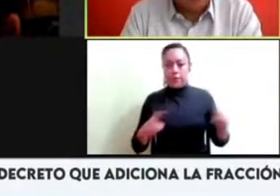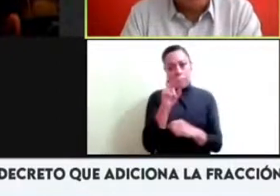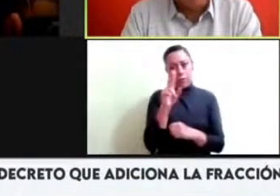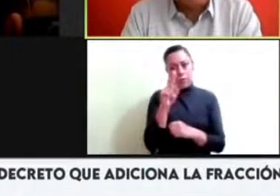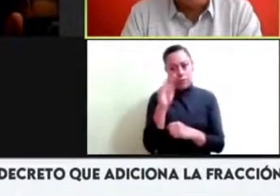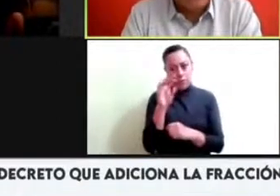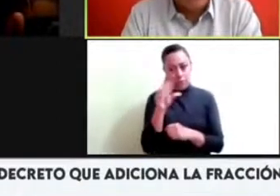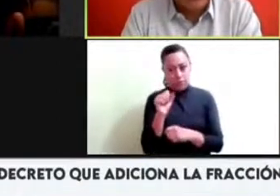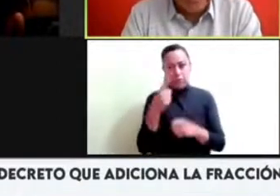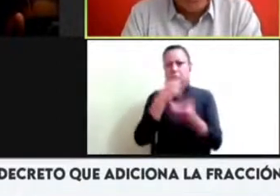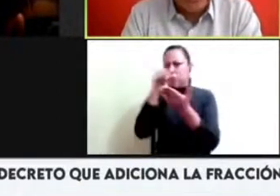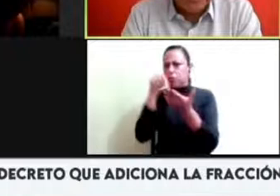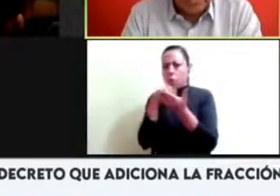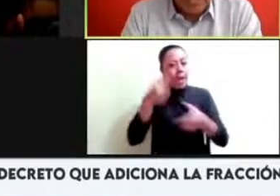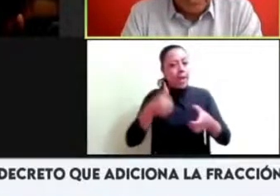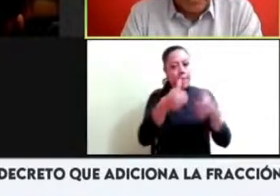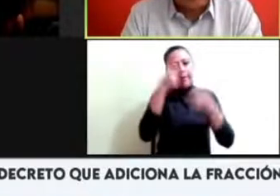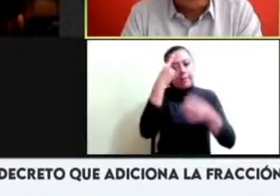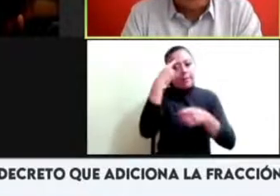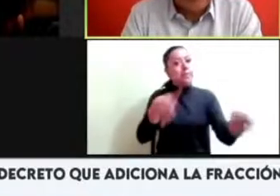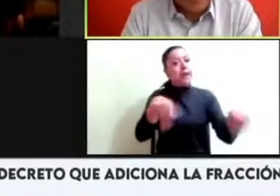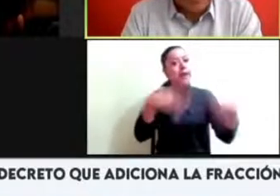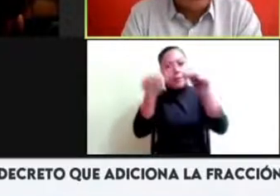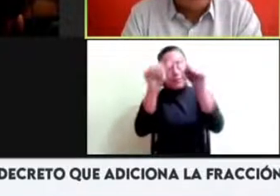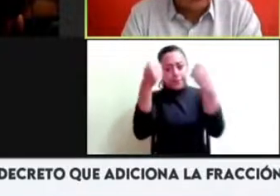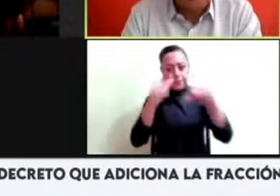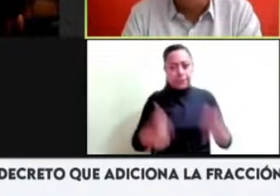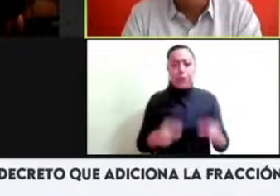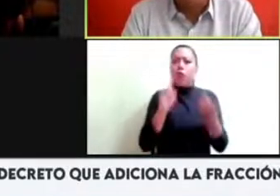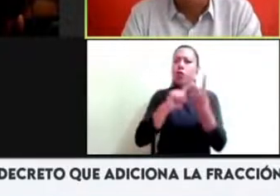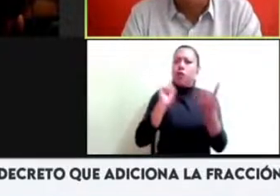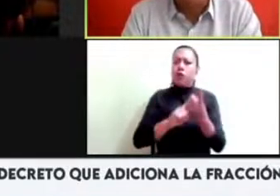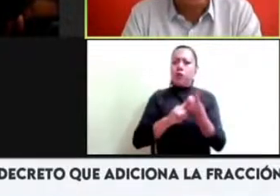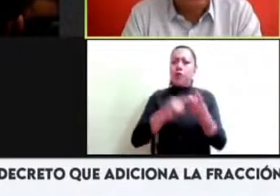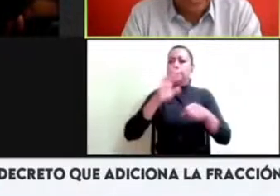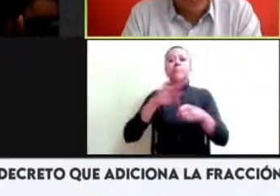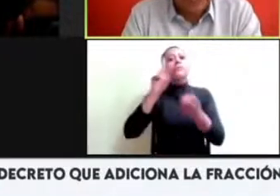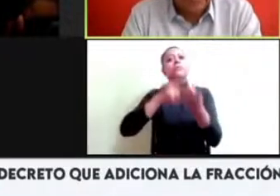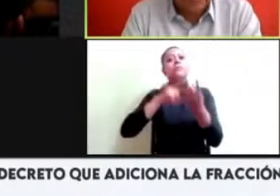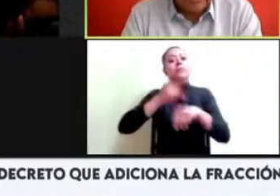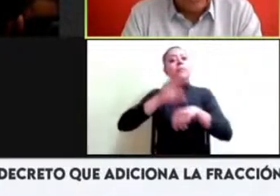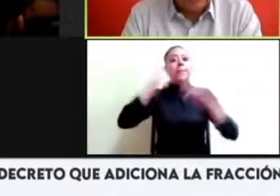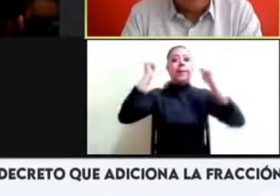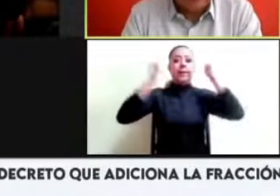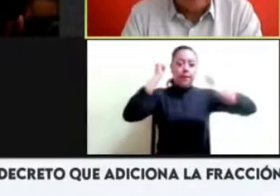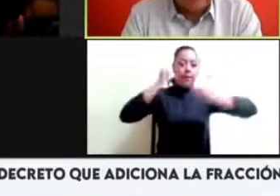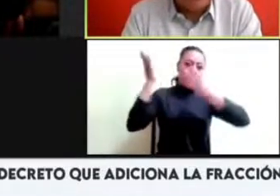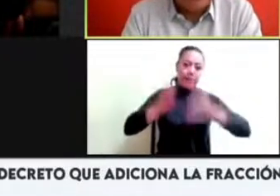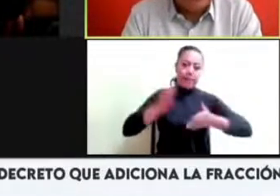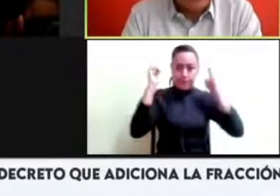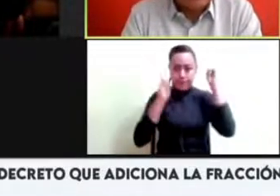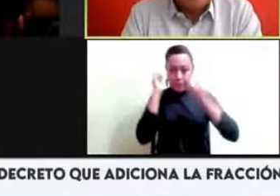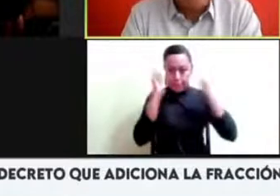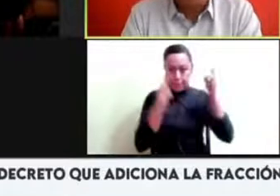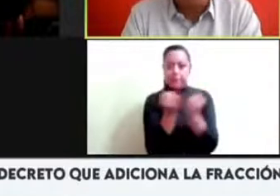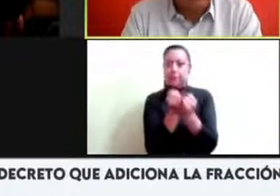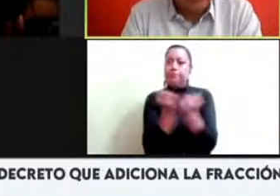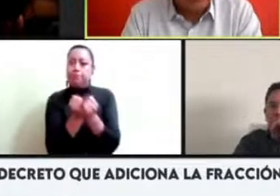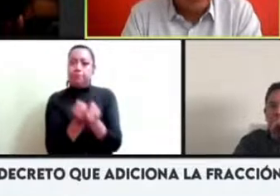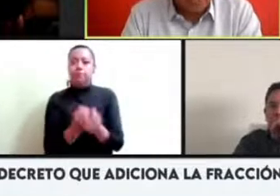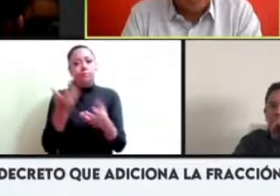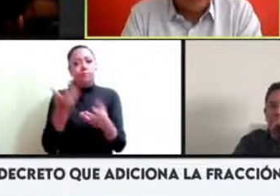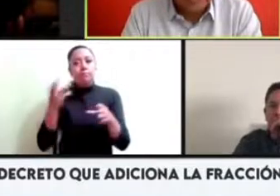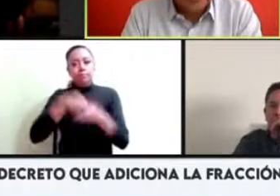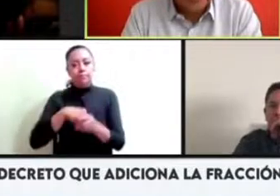corredores artesanales en los principales destinos turísticos de esta ciudad, en donde además sean incluidos